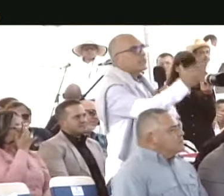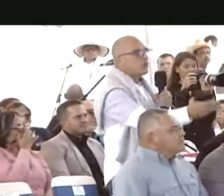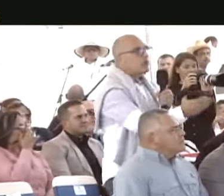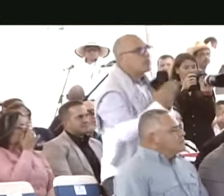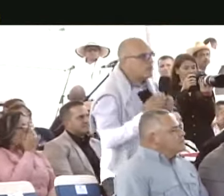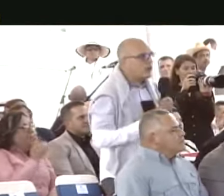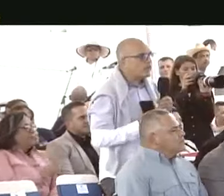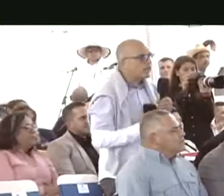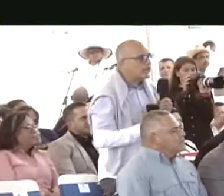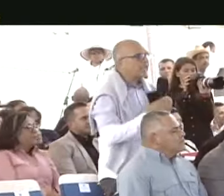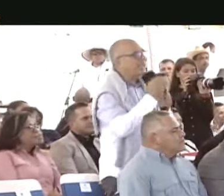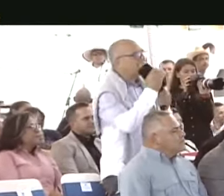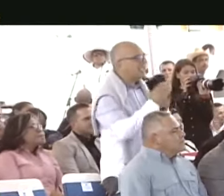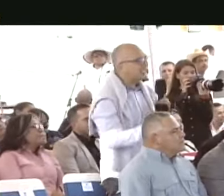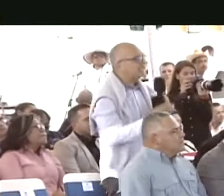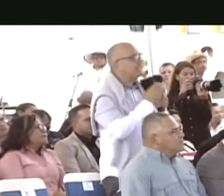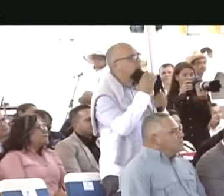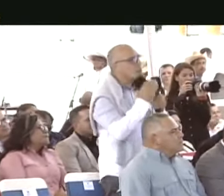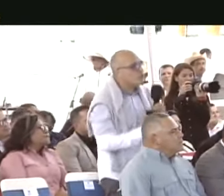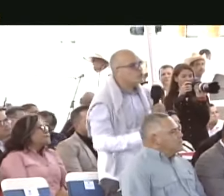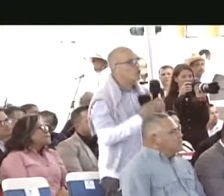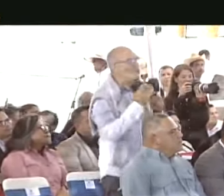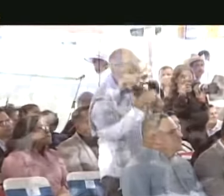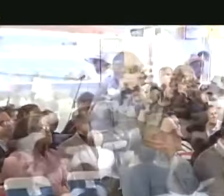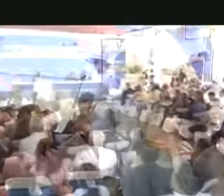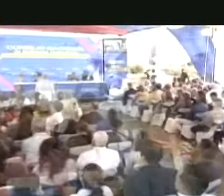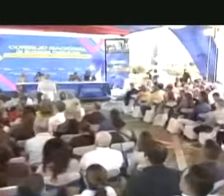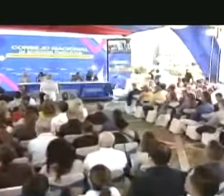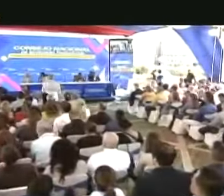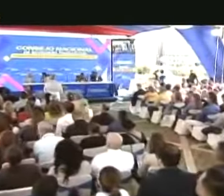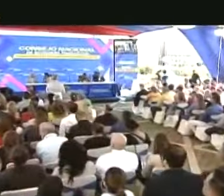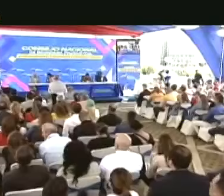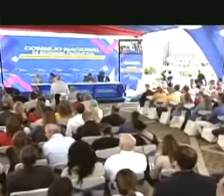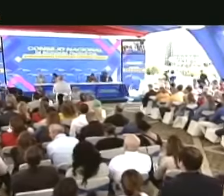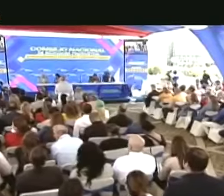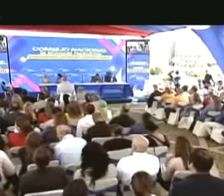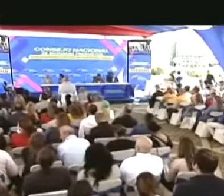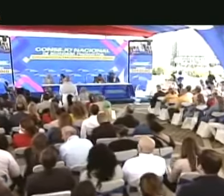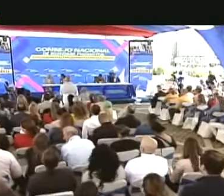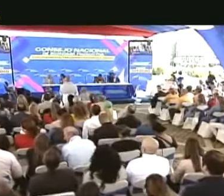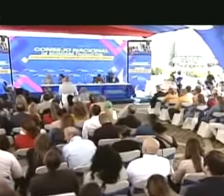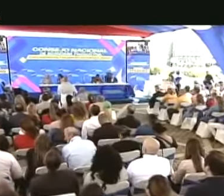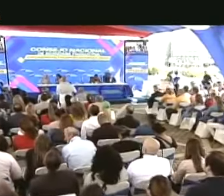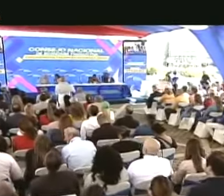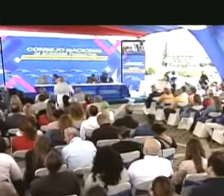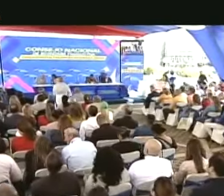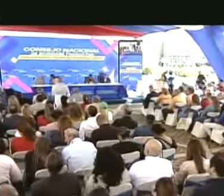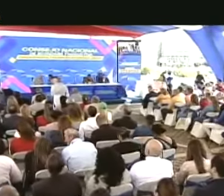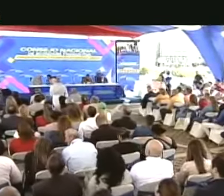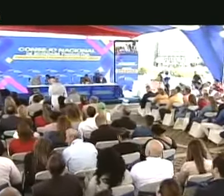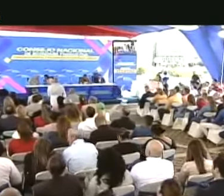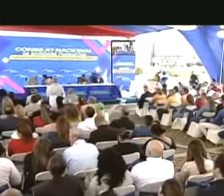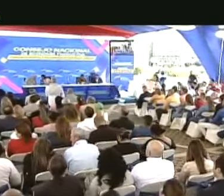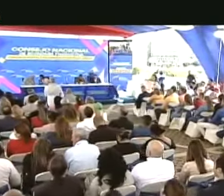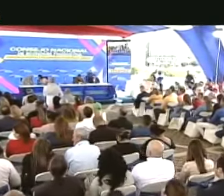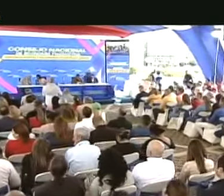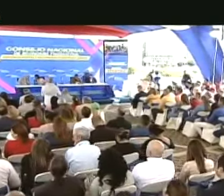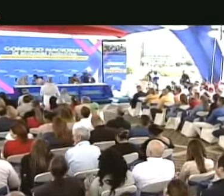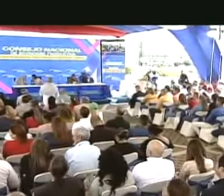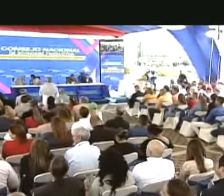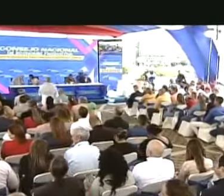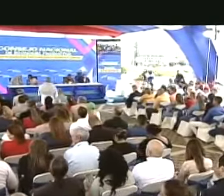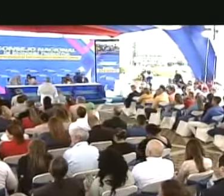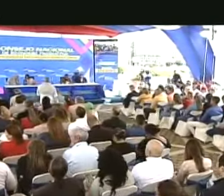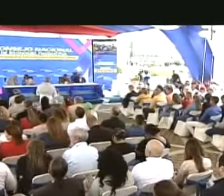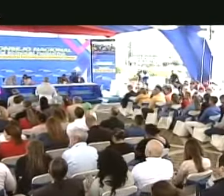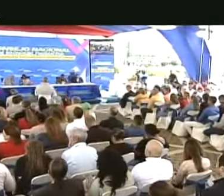lidera este espacio del gobierno bolivariano de concertación con los empresarios del país, quienes están